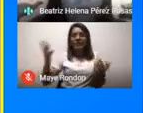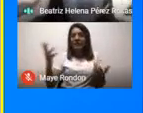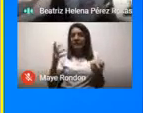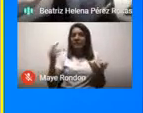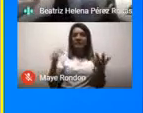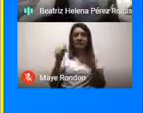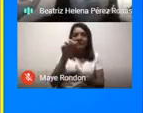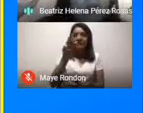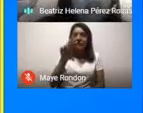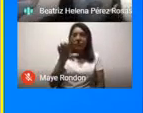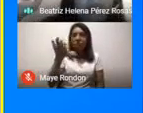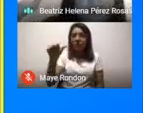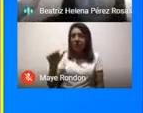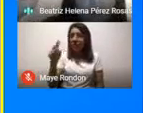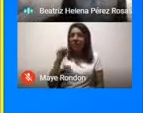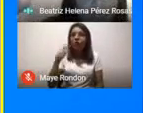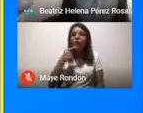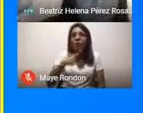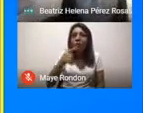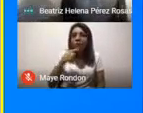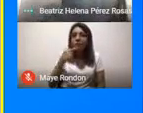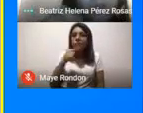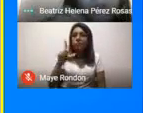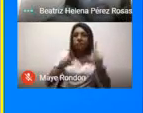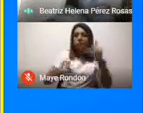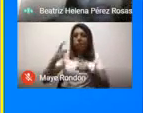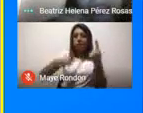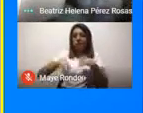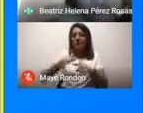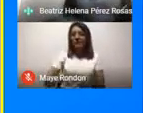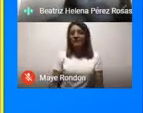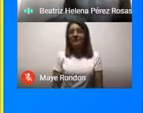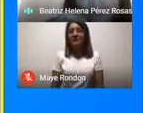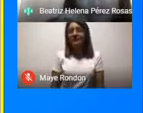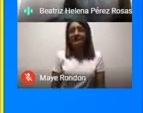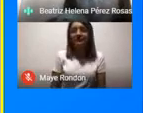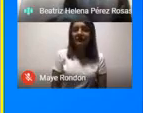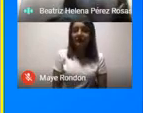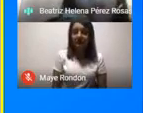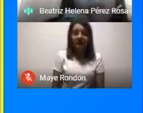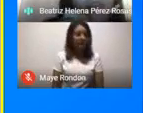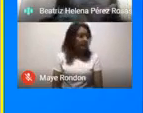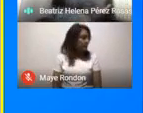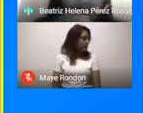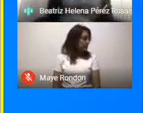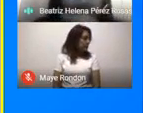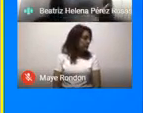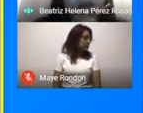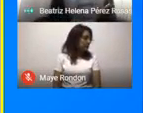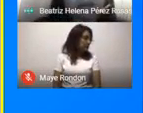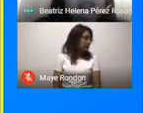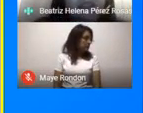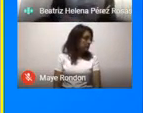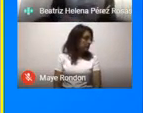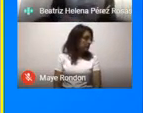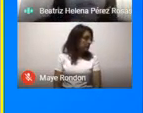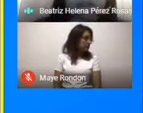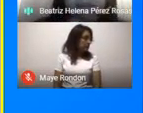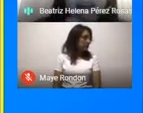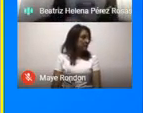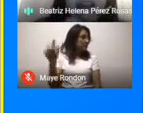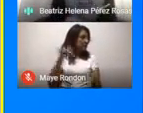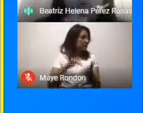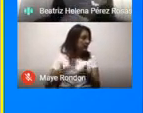William que uno puede llegar a innovar en el desarrollo turístico. Exige un proceso continuado de planificación,